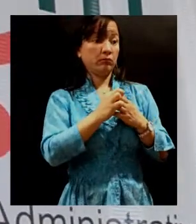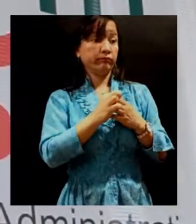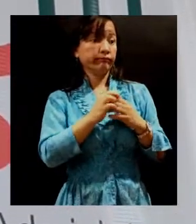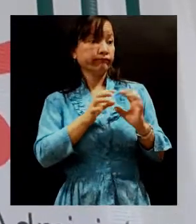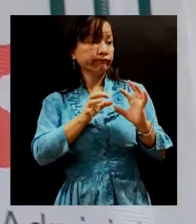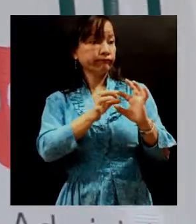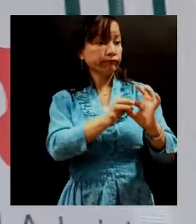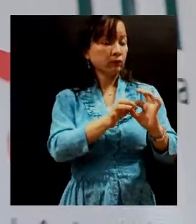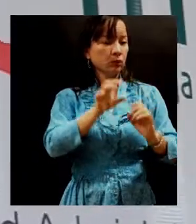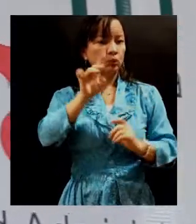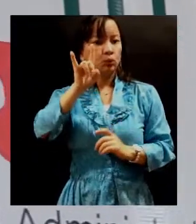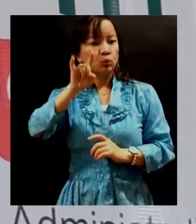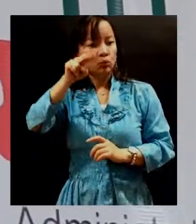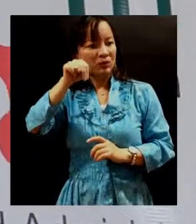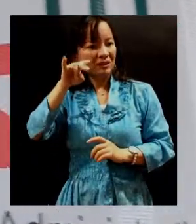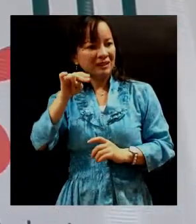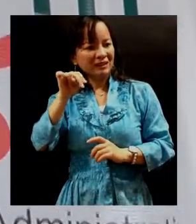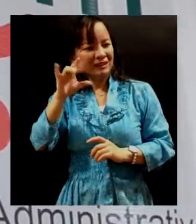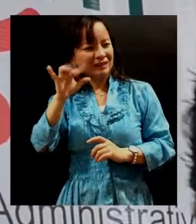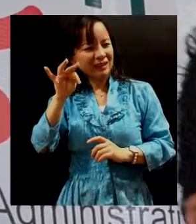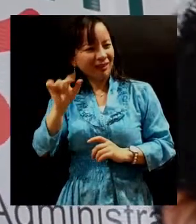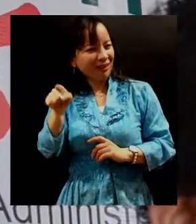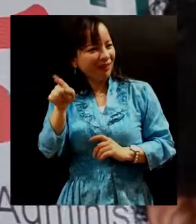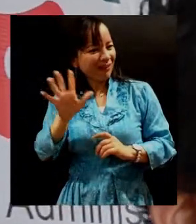de Ciencia y Tecnología de la ciudad de Tunja.